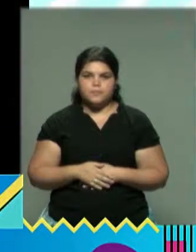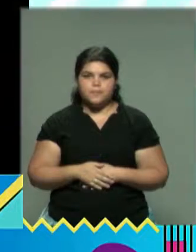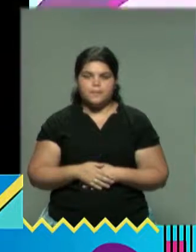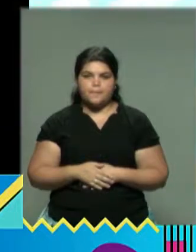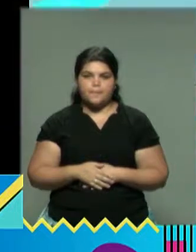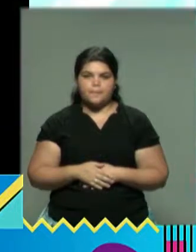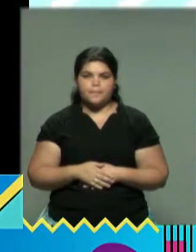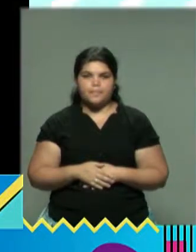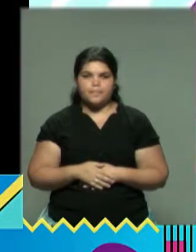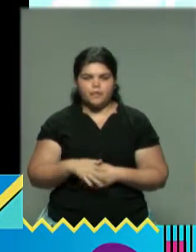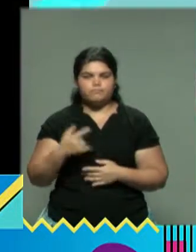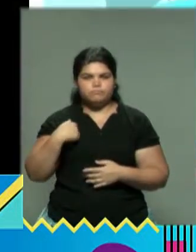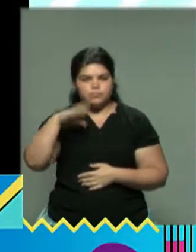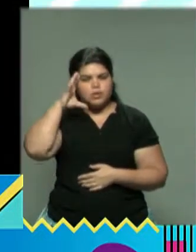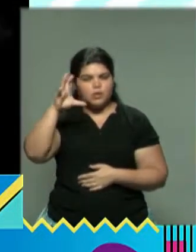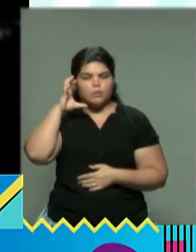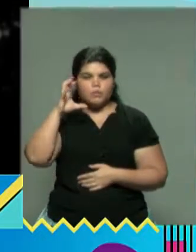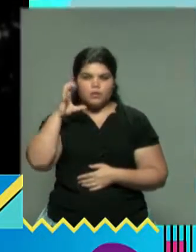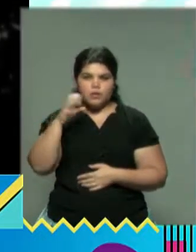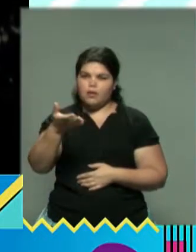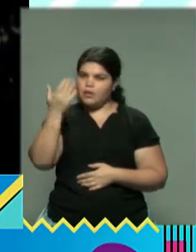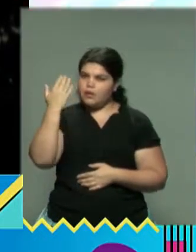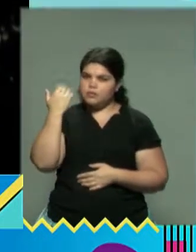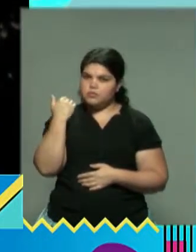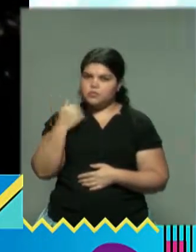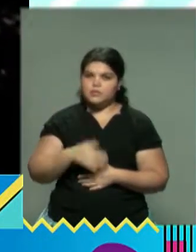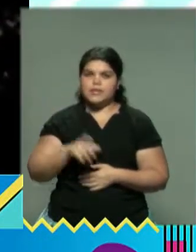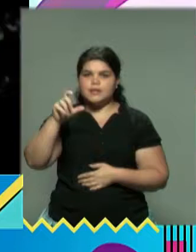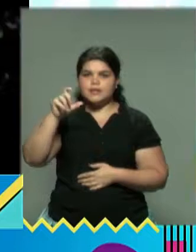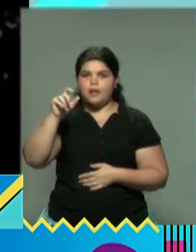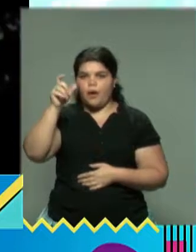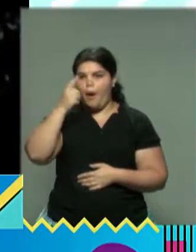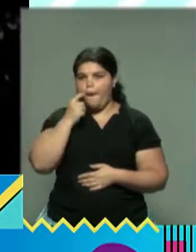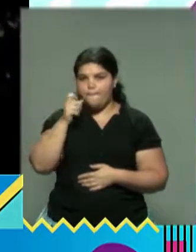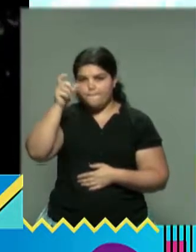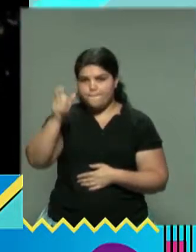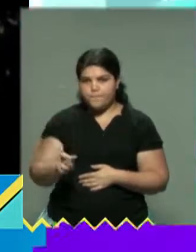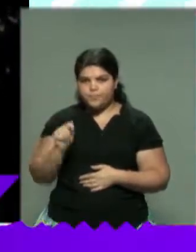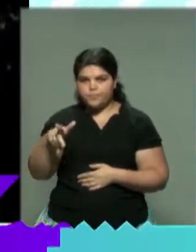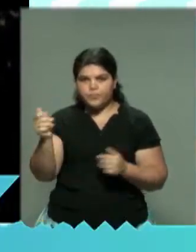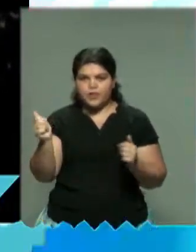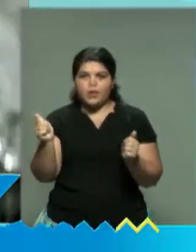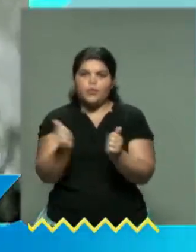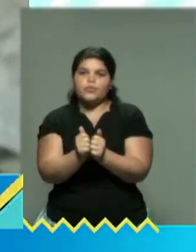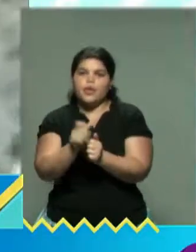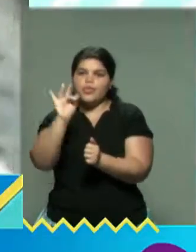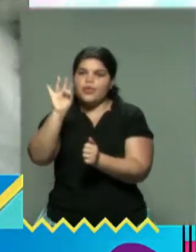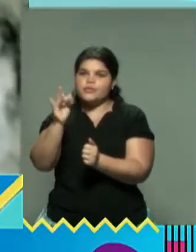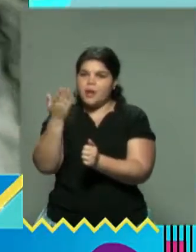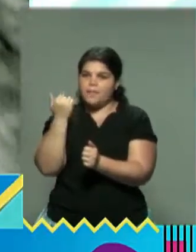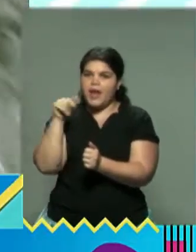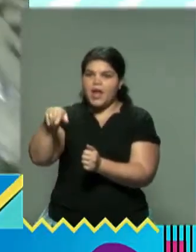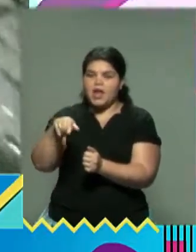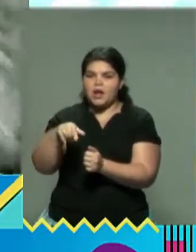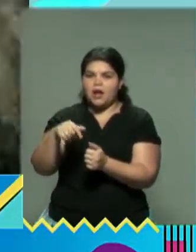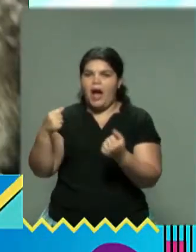un recuerdo Cecilio III, una persona que estuve con él en diciembre. Él tuvo un accidente en Perú